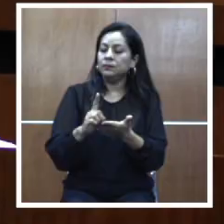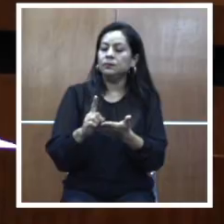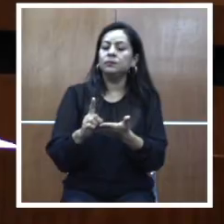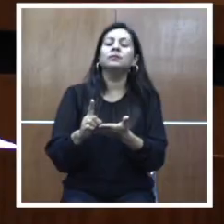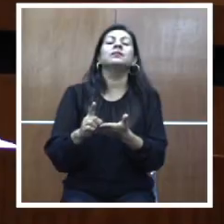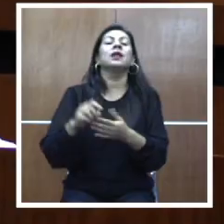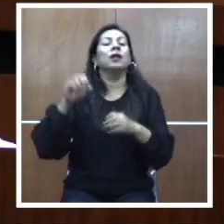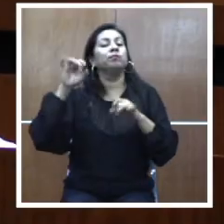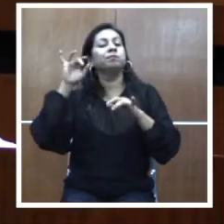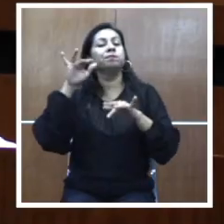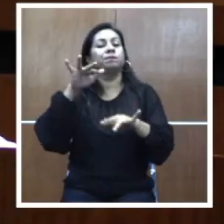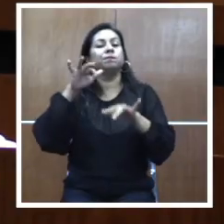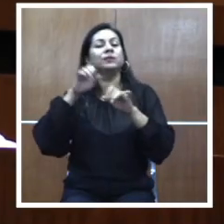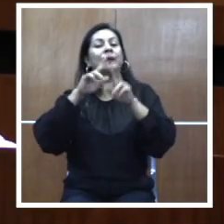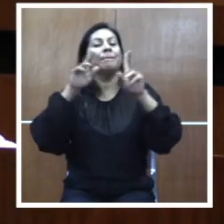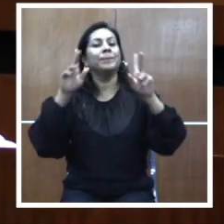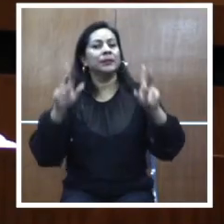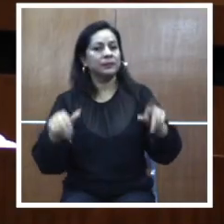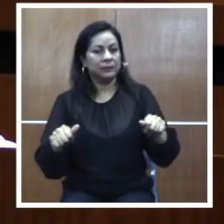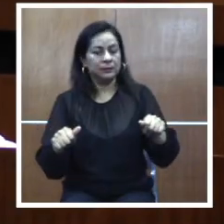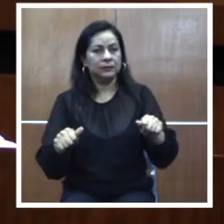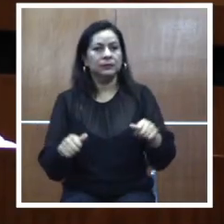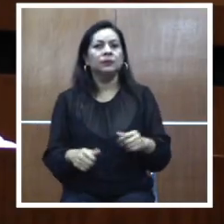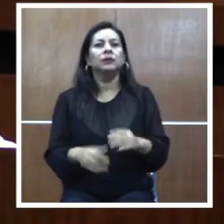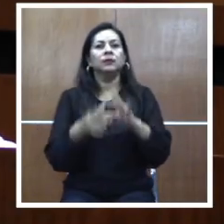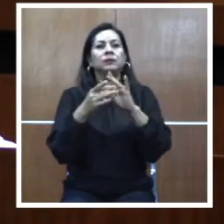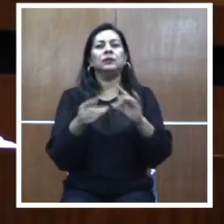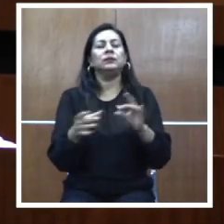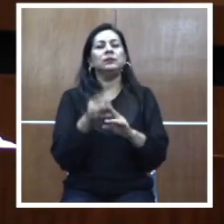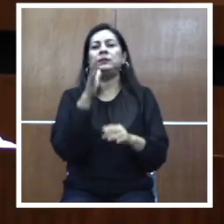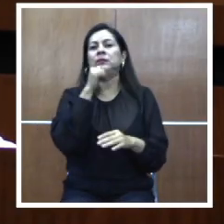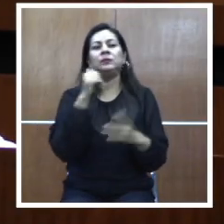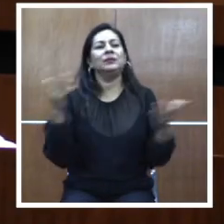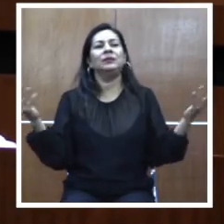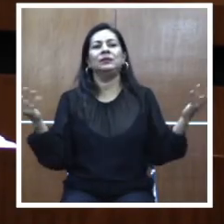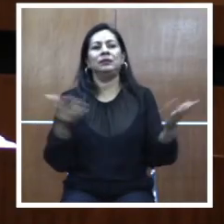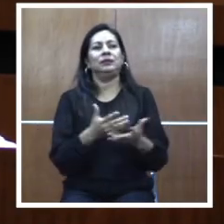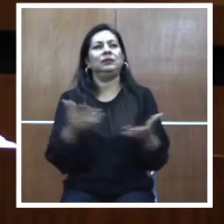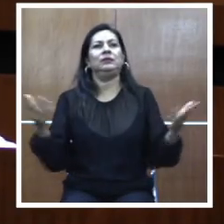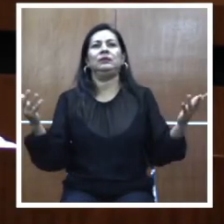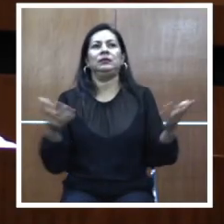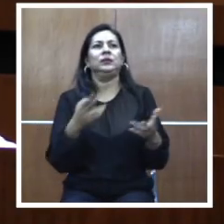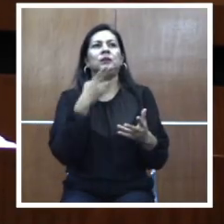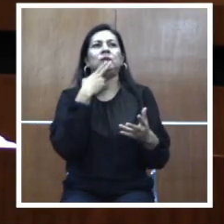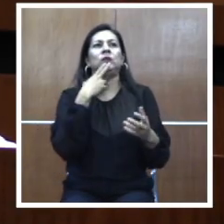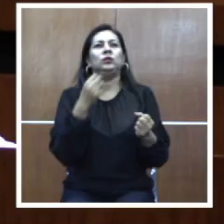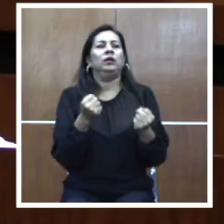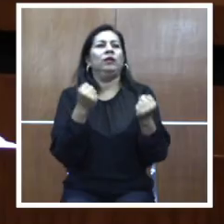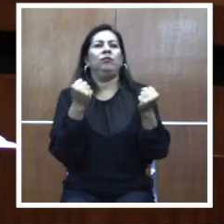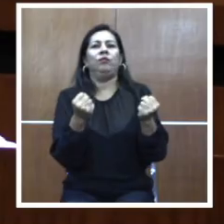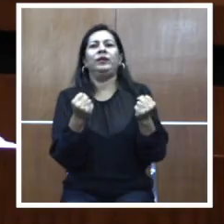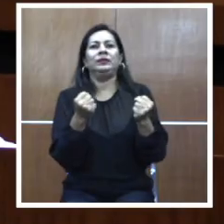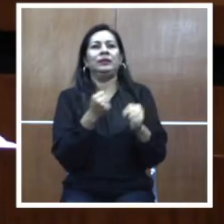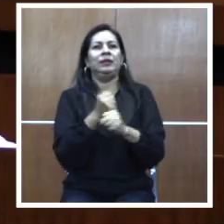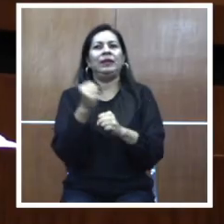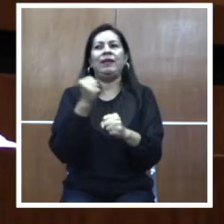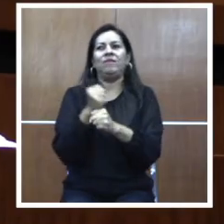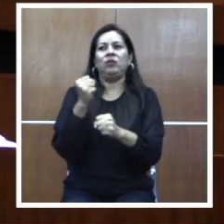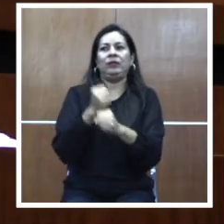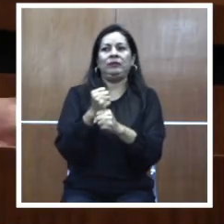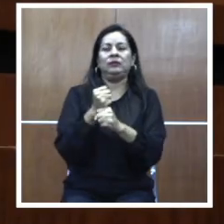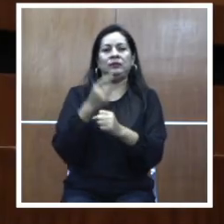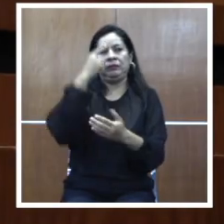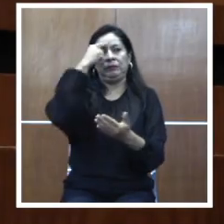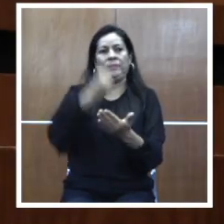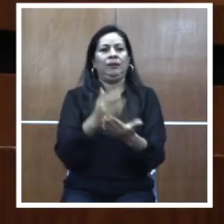la manifestación pacífica, señalando que no puede hacerse uso de la fuerza, de la violencia,